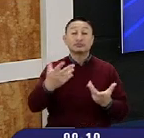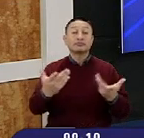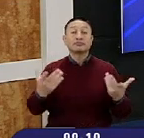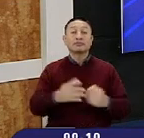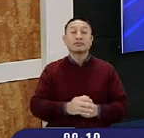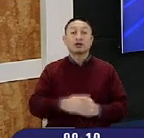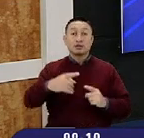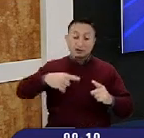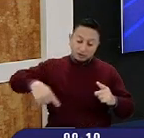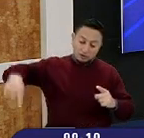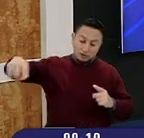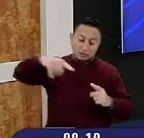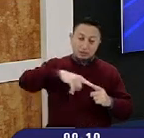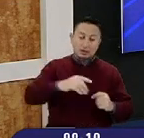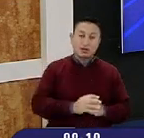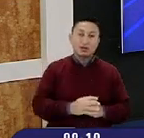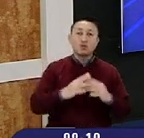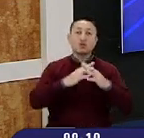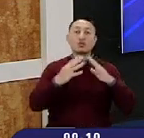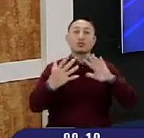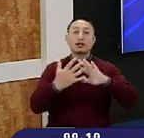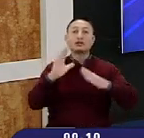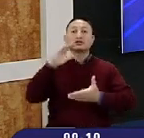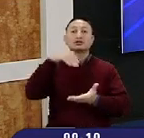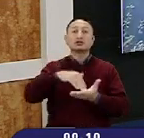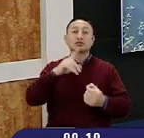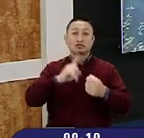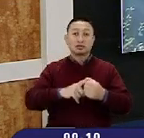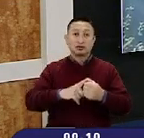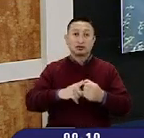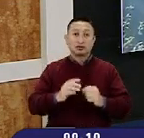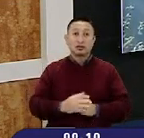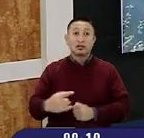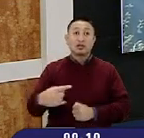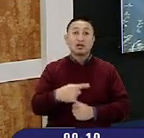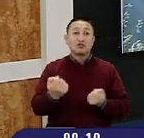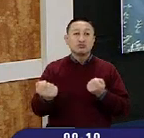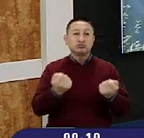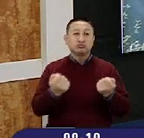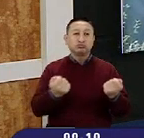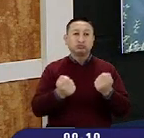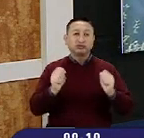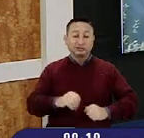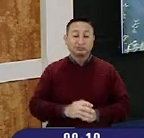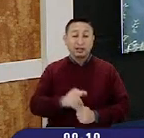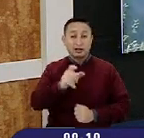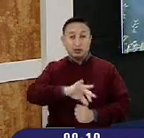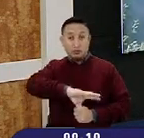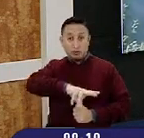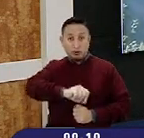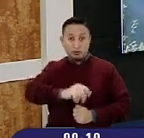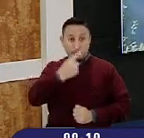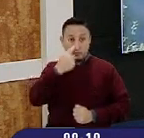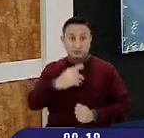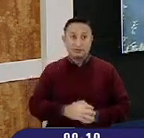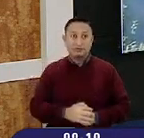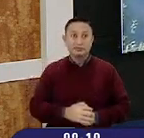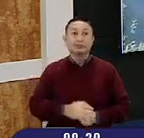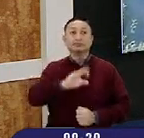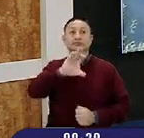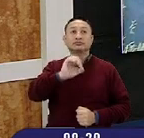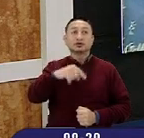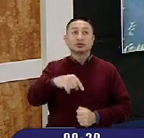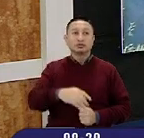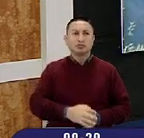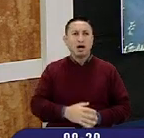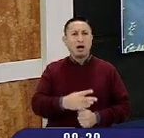el redondel del Cumandá, en el centro de Quito. Ahí se están realizando operativos de antidelincuencia. Así que, Don Topo, qué linda